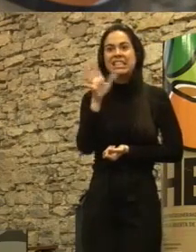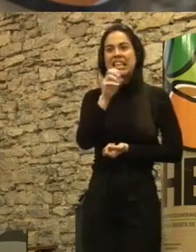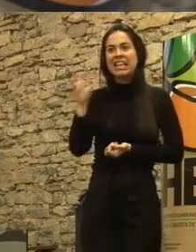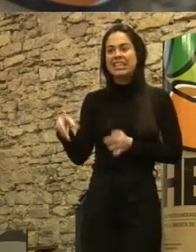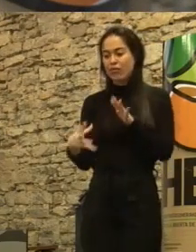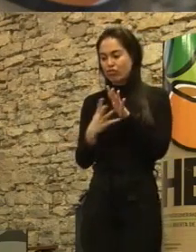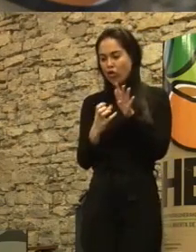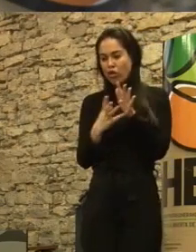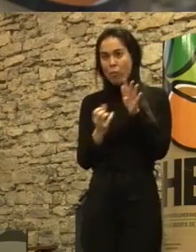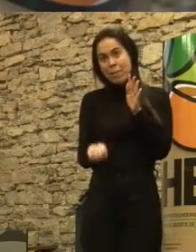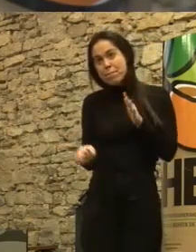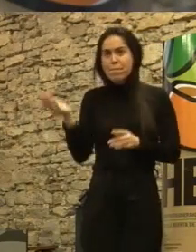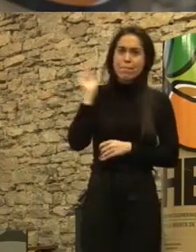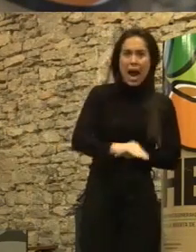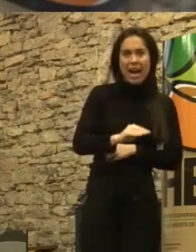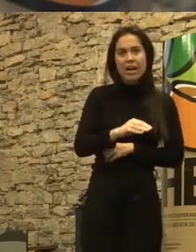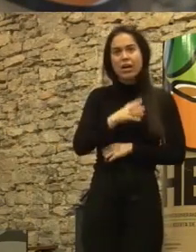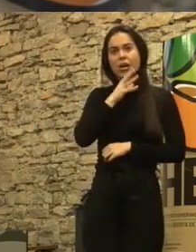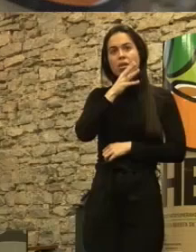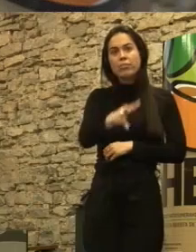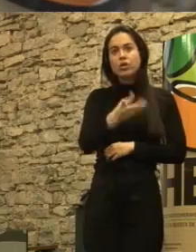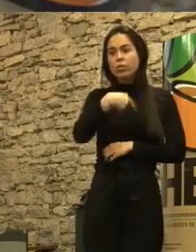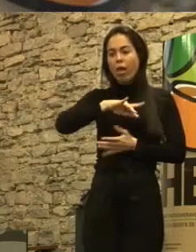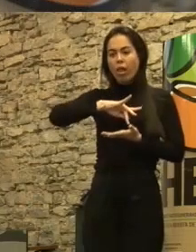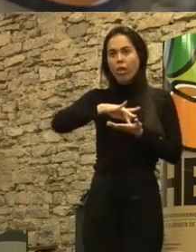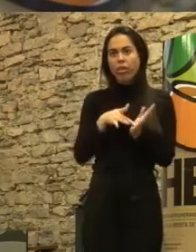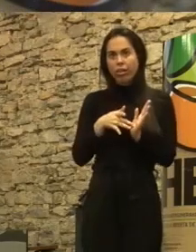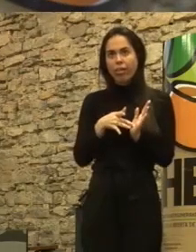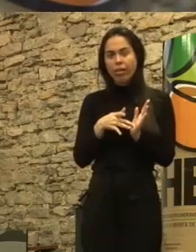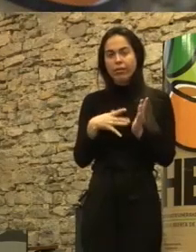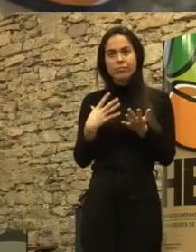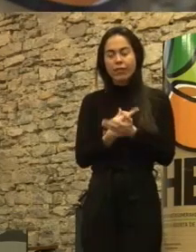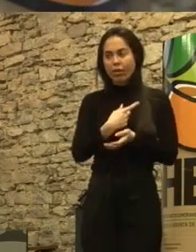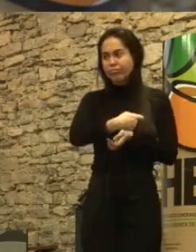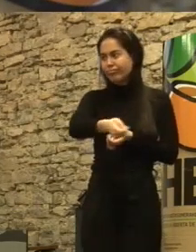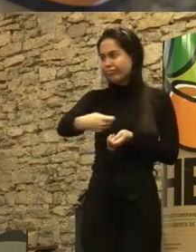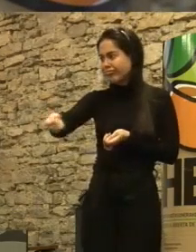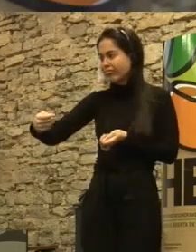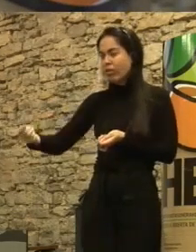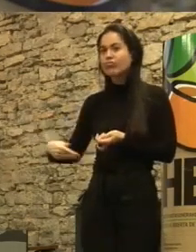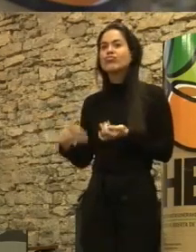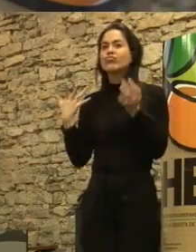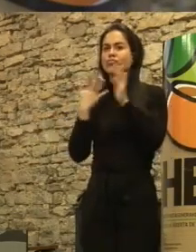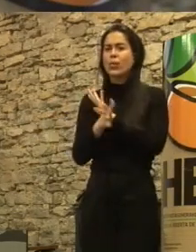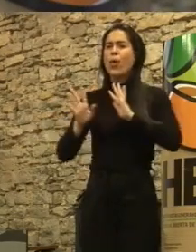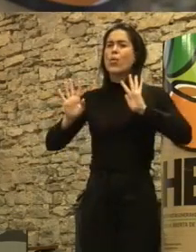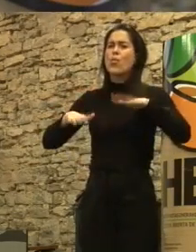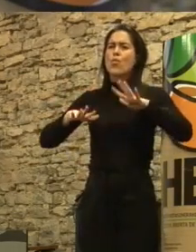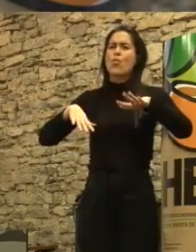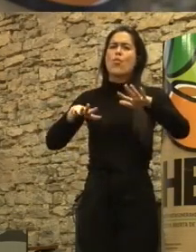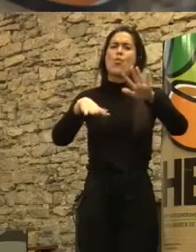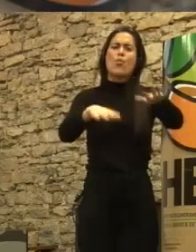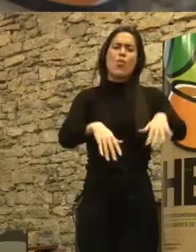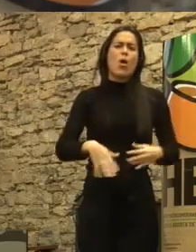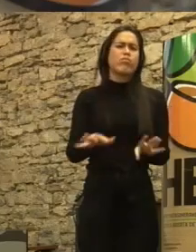se nos acabaron las que teníamos. Por lo tanto, fue una gran manifestación la que tuvimos, y